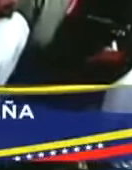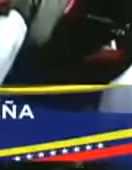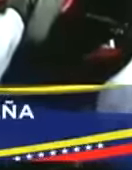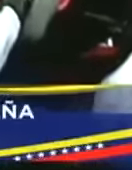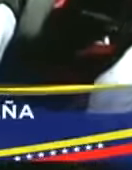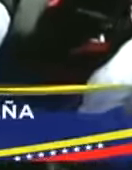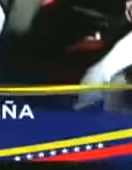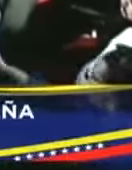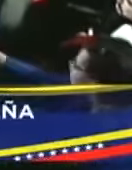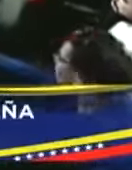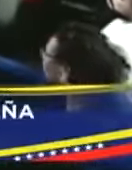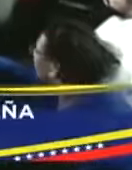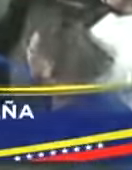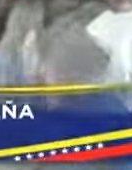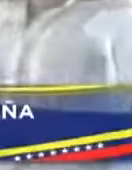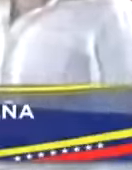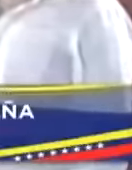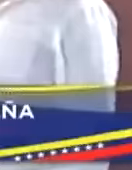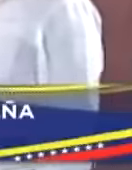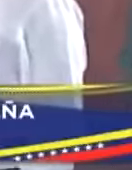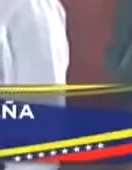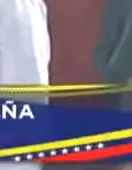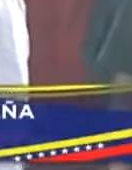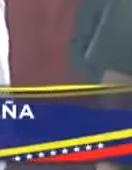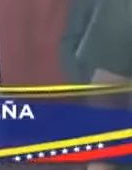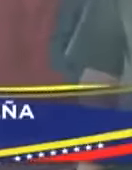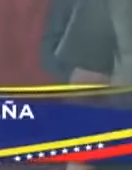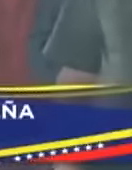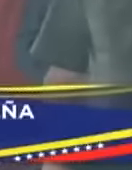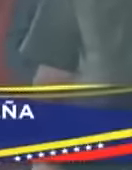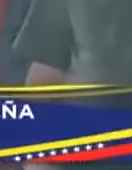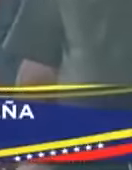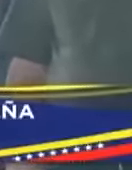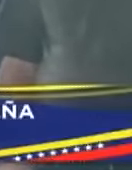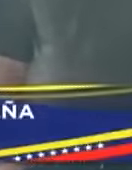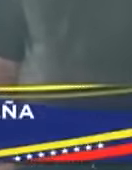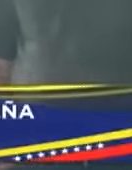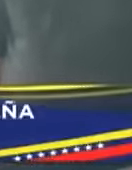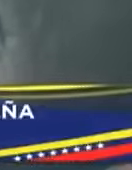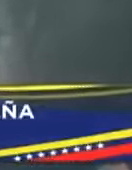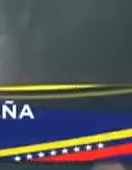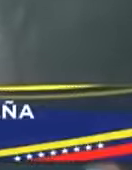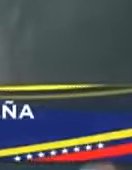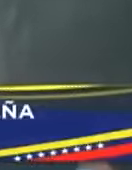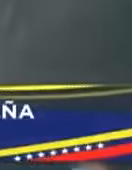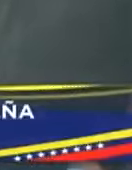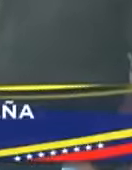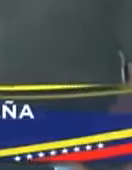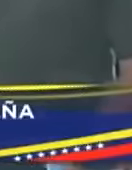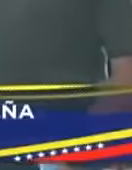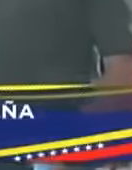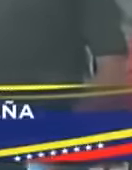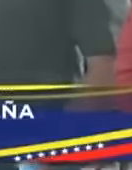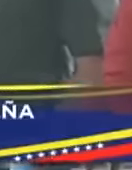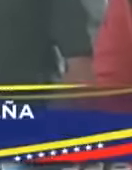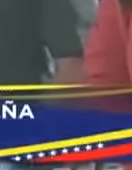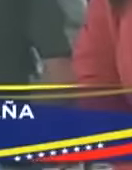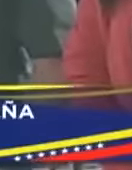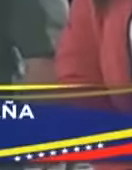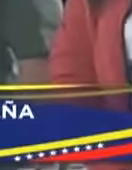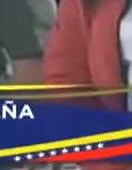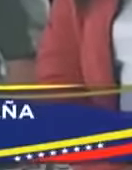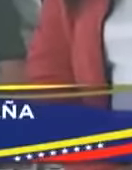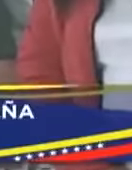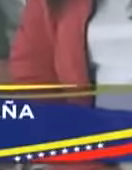porque nosotros tenemos que dar el ejemplo, todos los miembros de la Dirección Nacional del Partido Socialista Unido de Venezuela, la